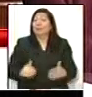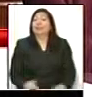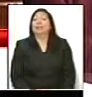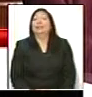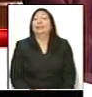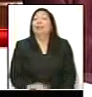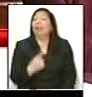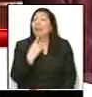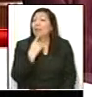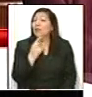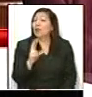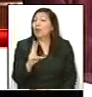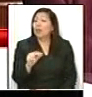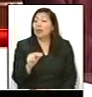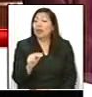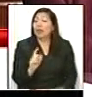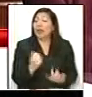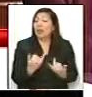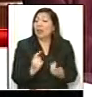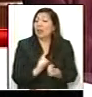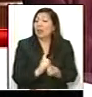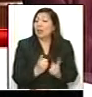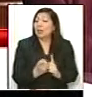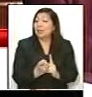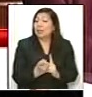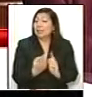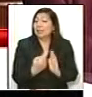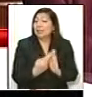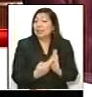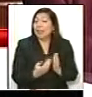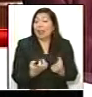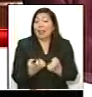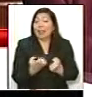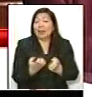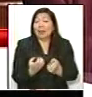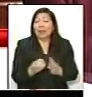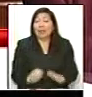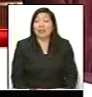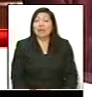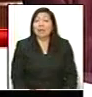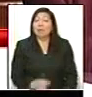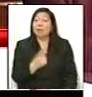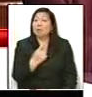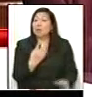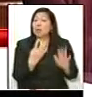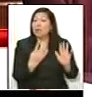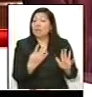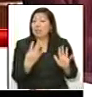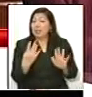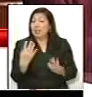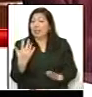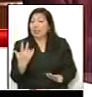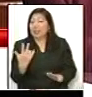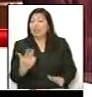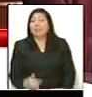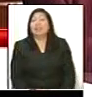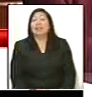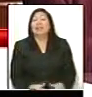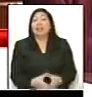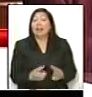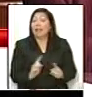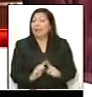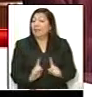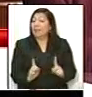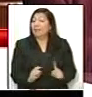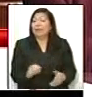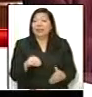ha dicho que no, que las cosas han cambiado. El régimen económico de la Constitución del 93 es la gran diferencia con